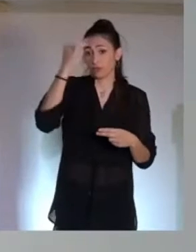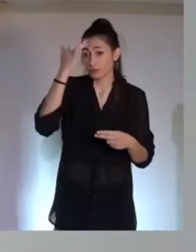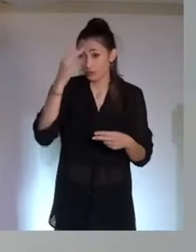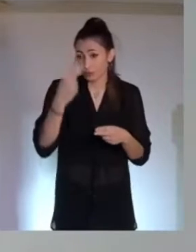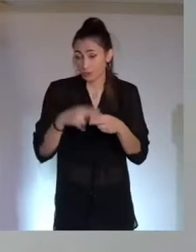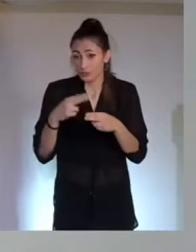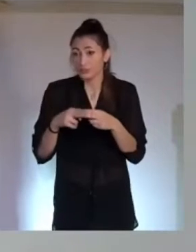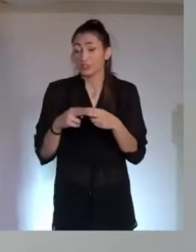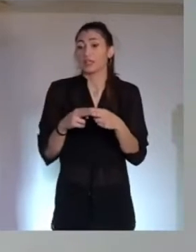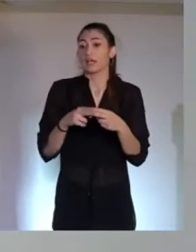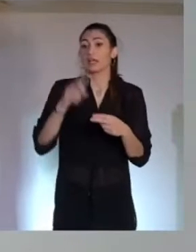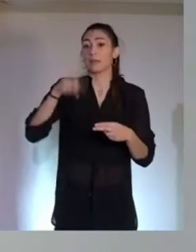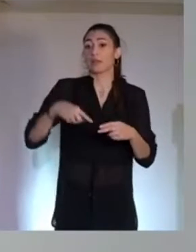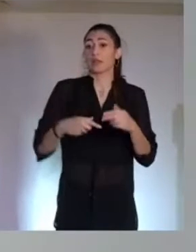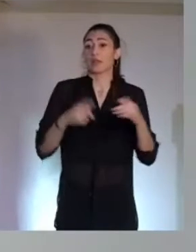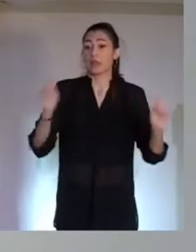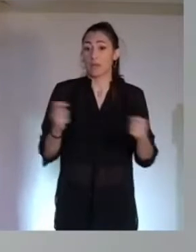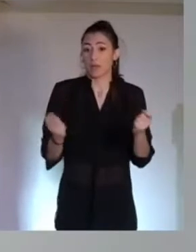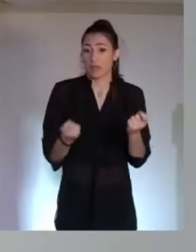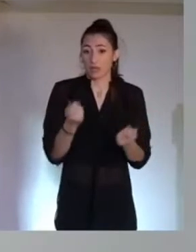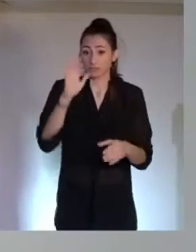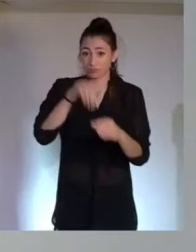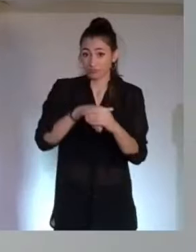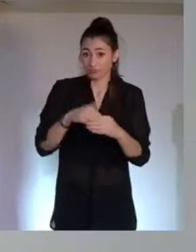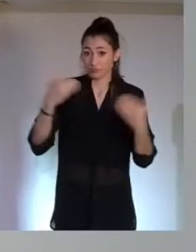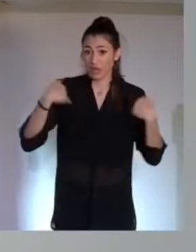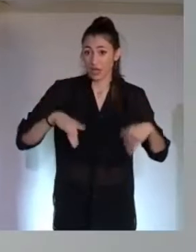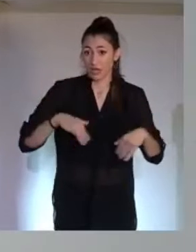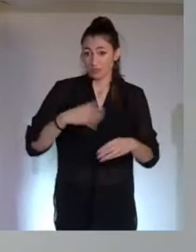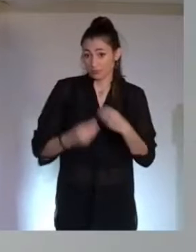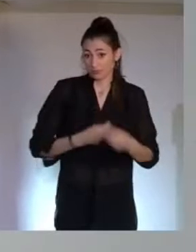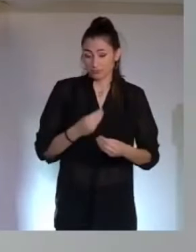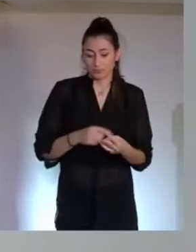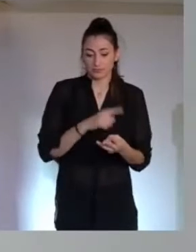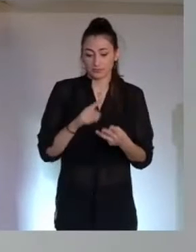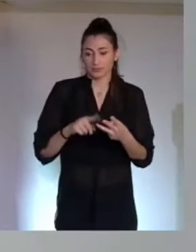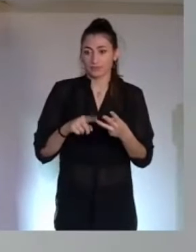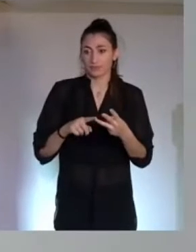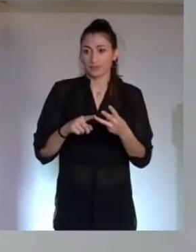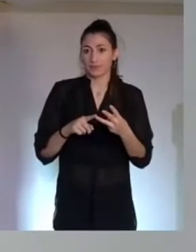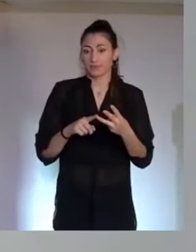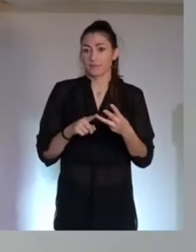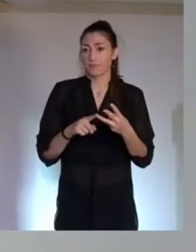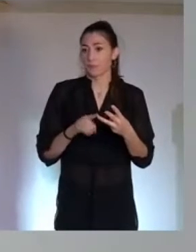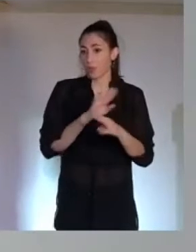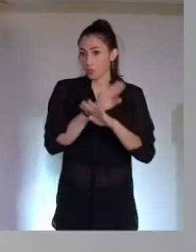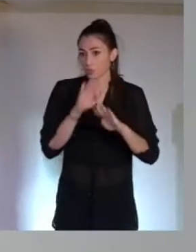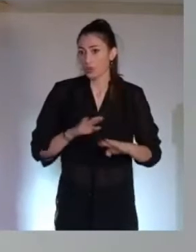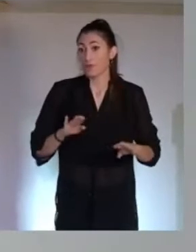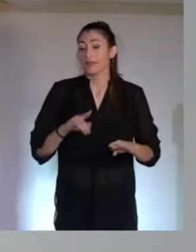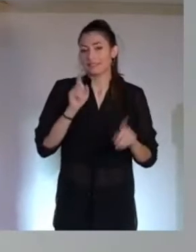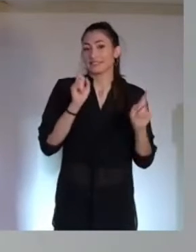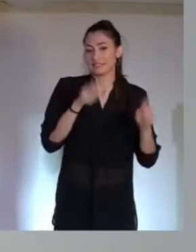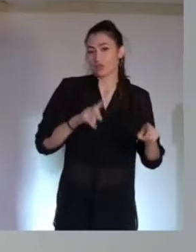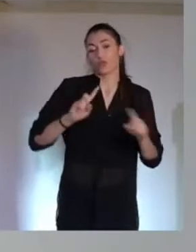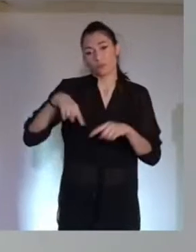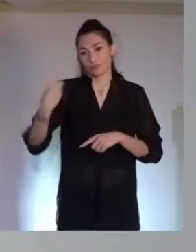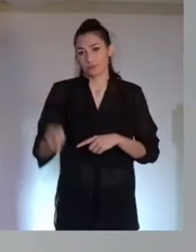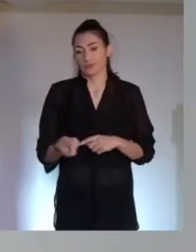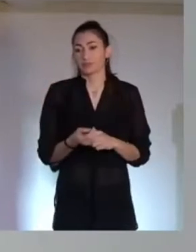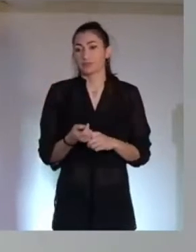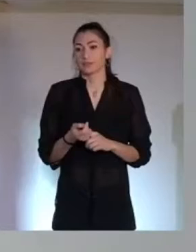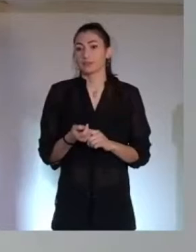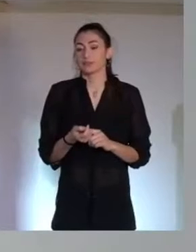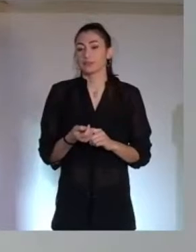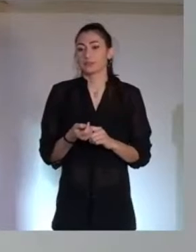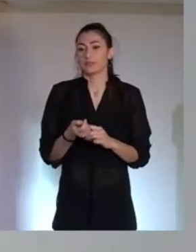a cabo y las campañas electorales desarrolladas. Y la tercera y última, que será después del descanso, pues será